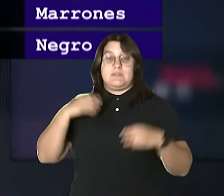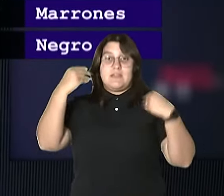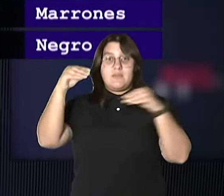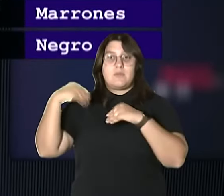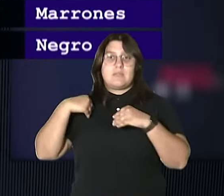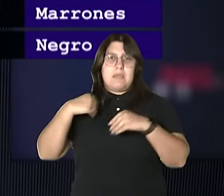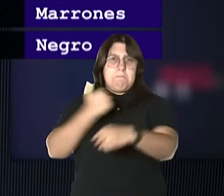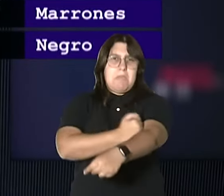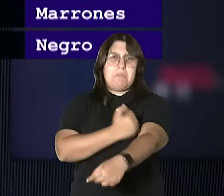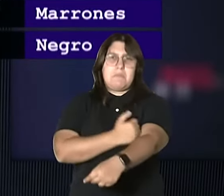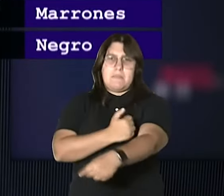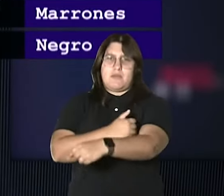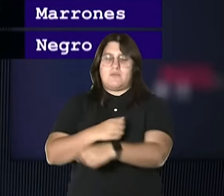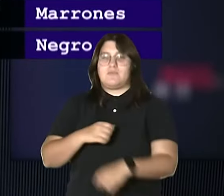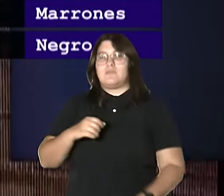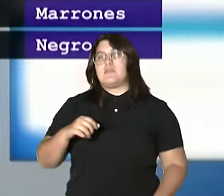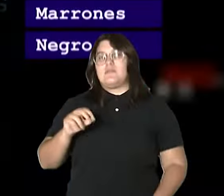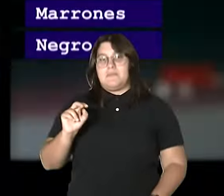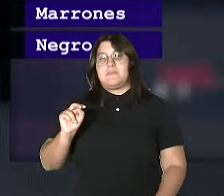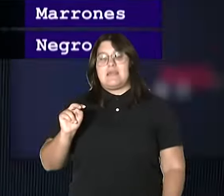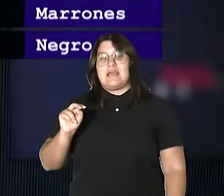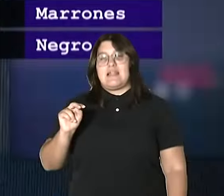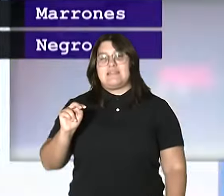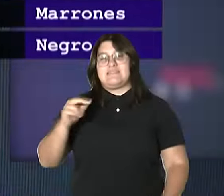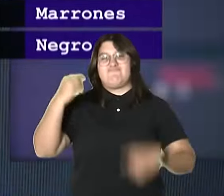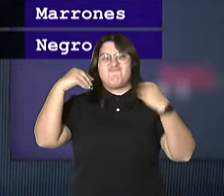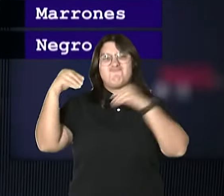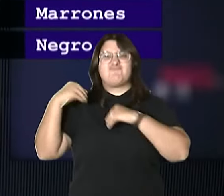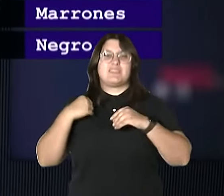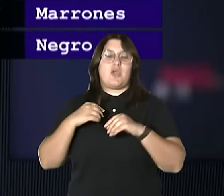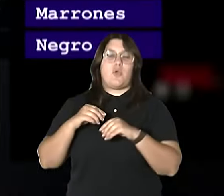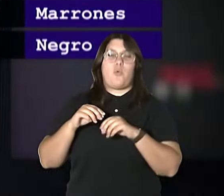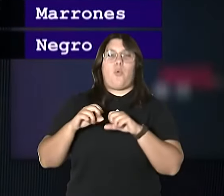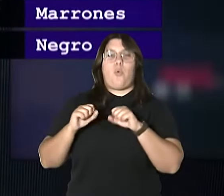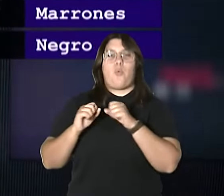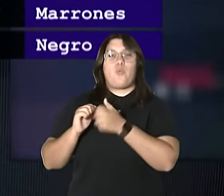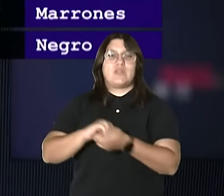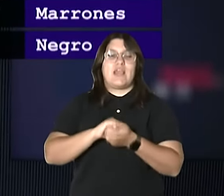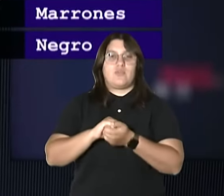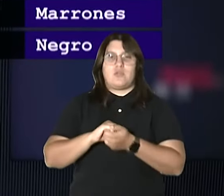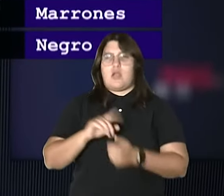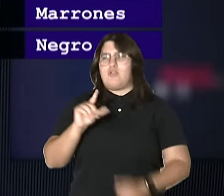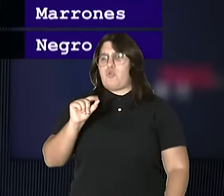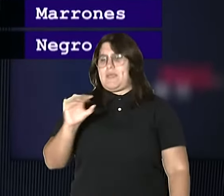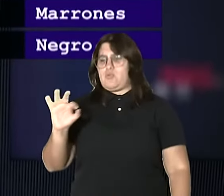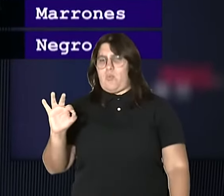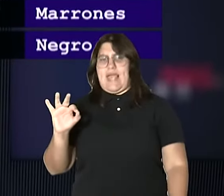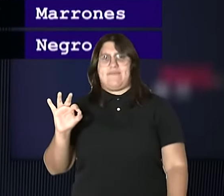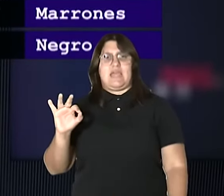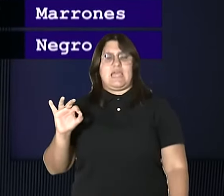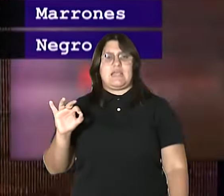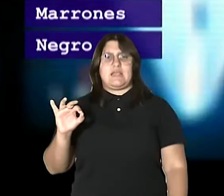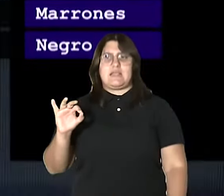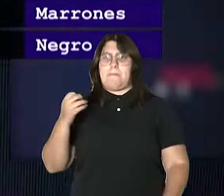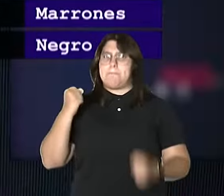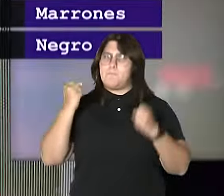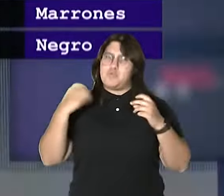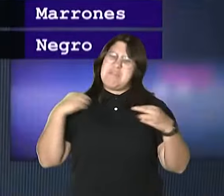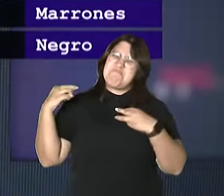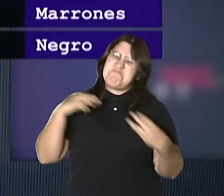narcotraficantes Unidos el historial de esa organización fue que para 2009 2005 había muchas Guerras en la